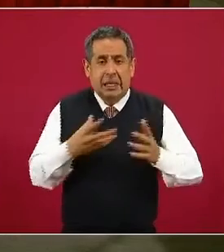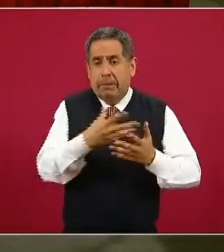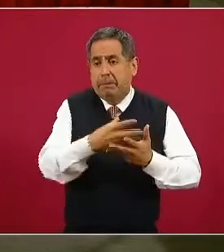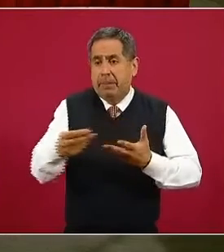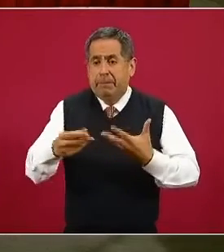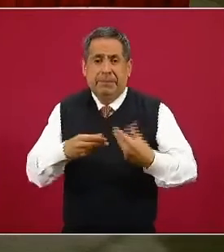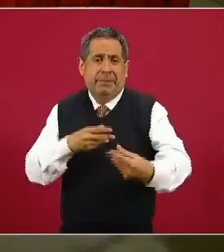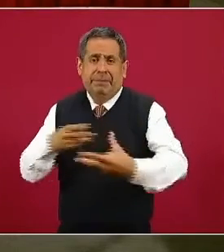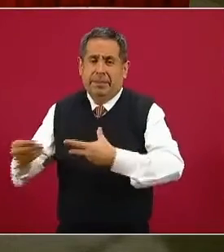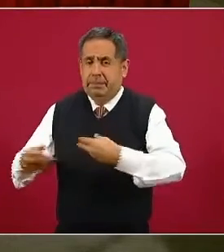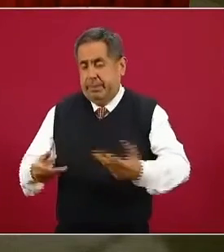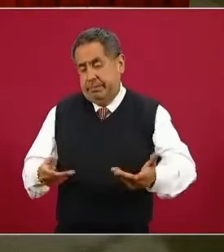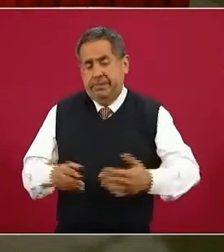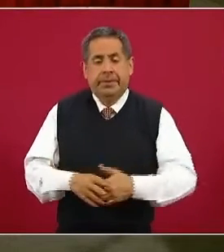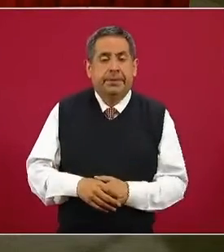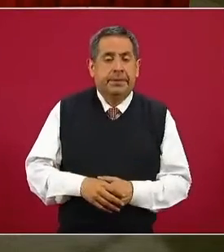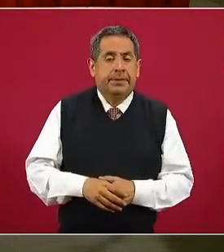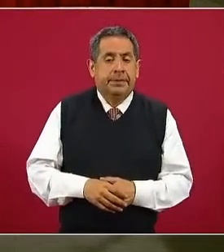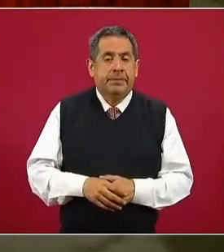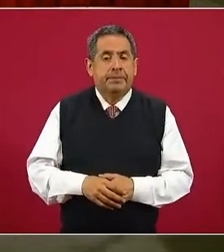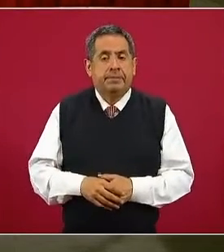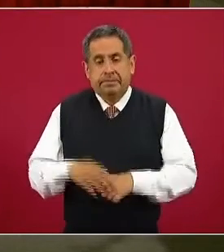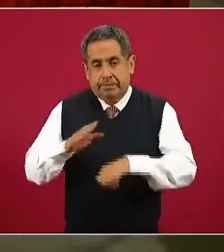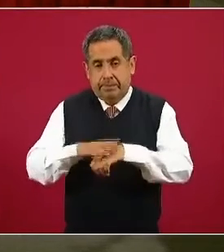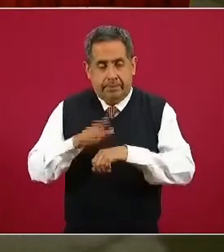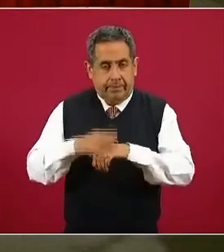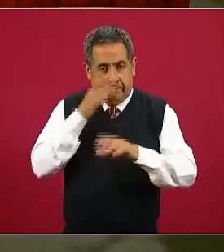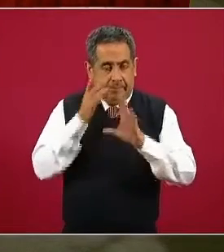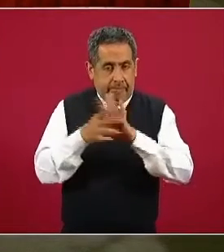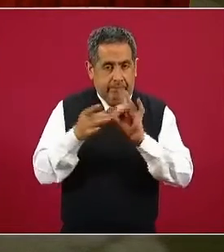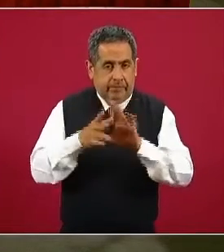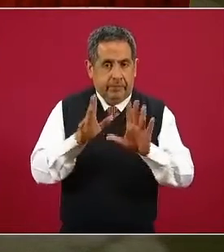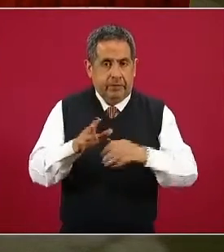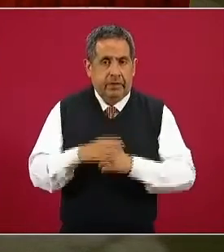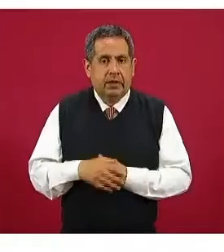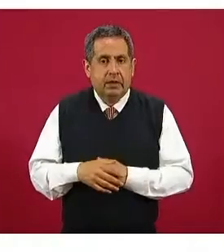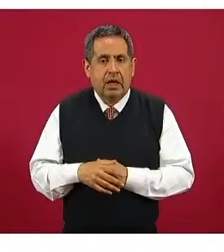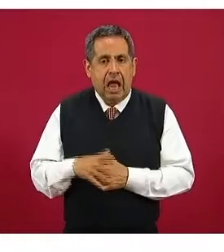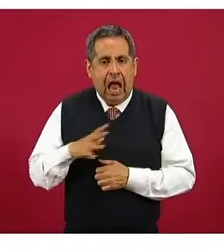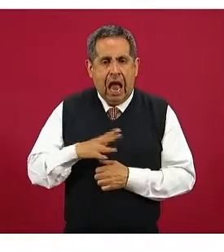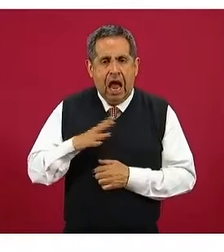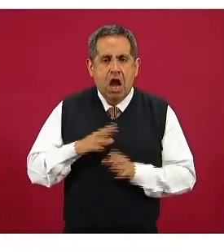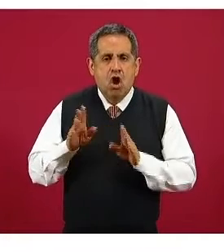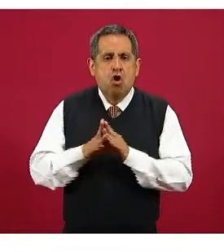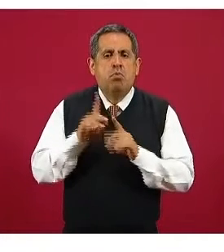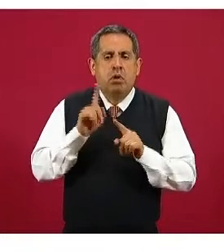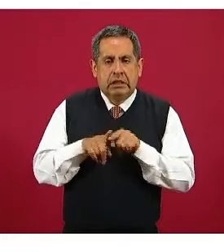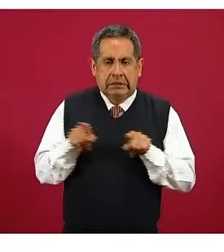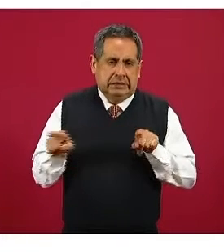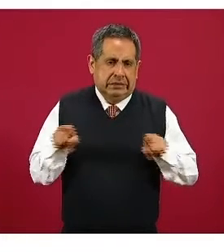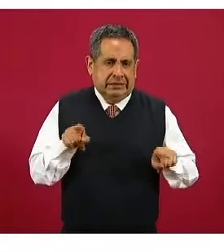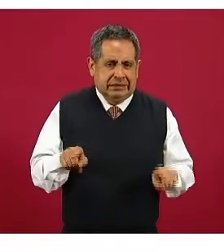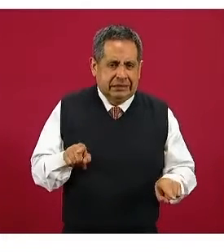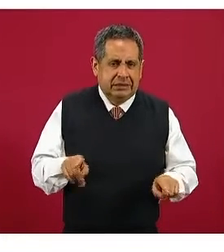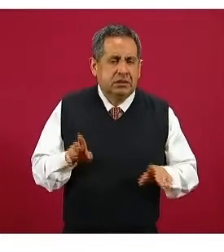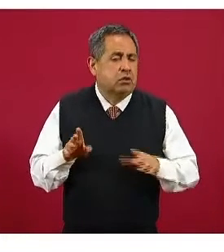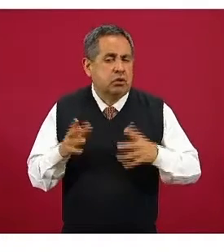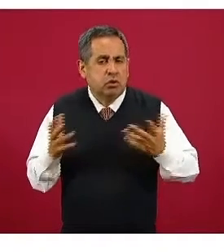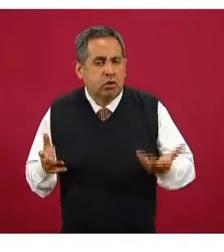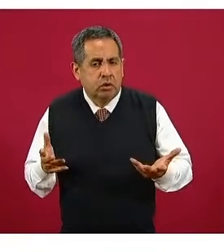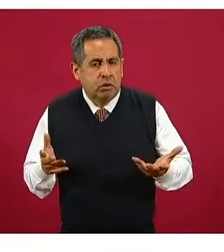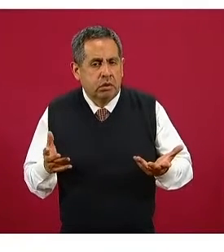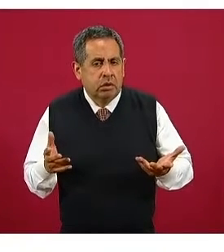favor. Esto es un poco de lo que venía. Normalmente tenemos estos ciclos de transmisión en donde un